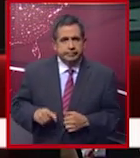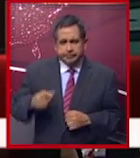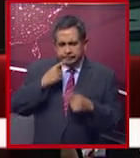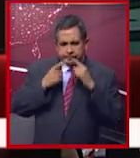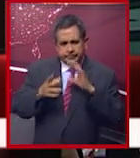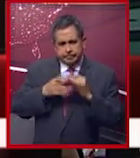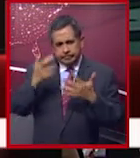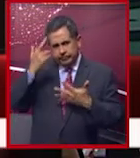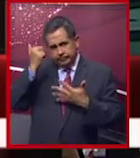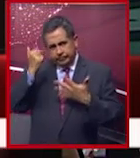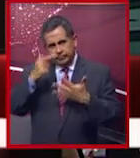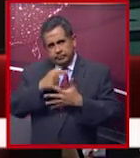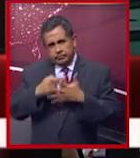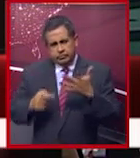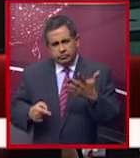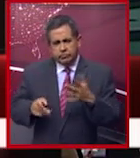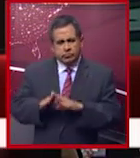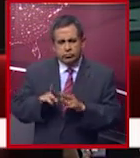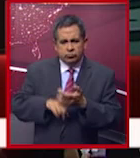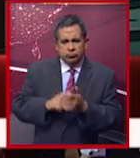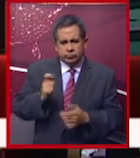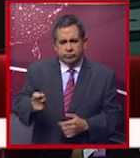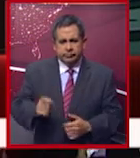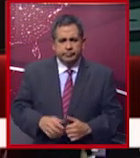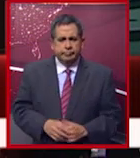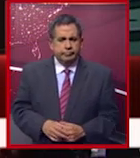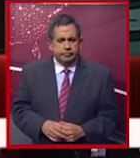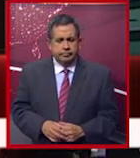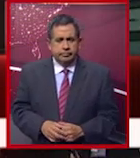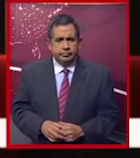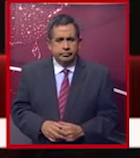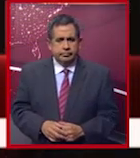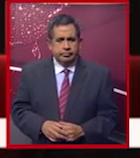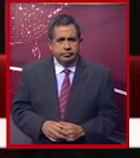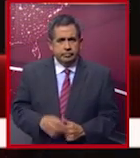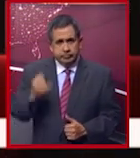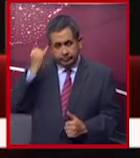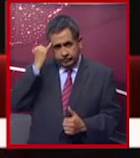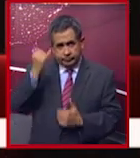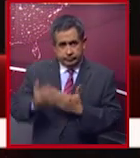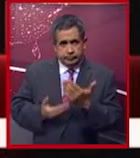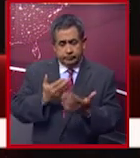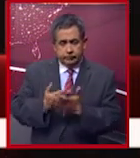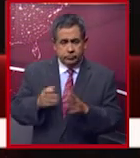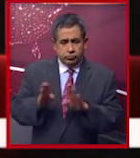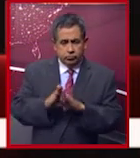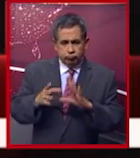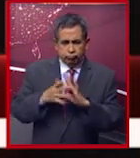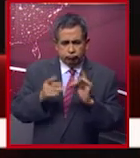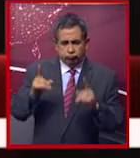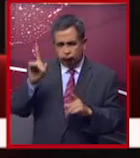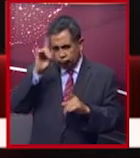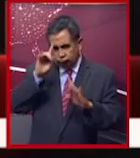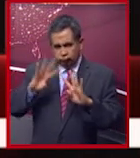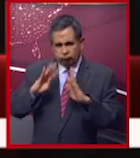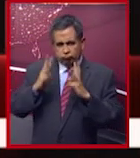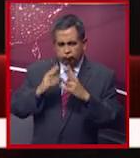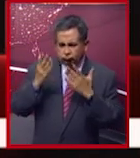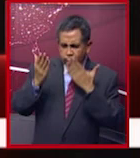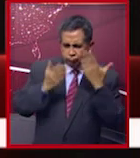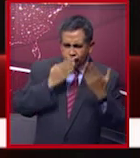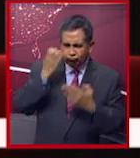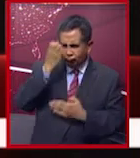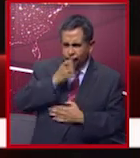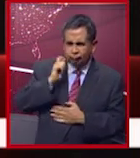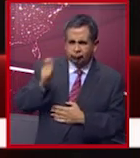planteamiento sobre la difusión de los logros personales. Proponemos la creación del Consejo para la Evaluación y